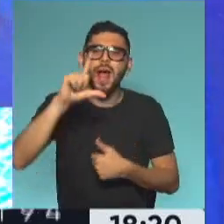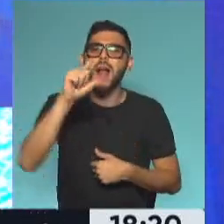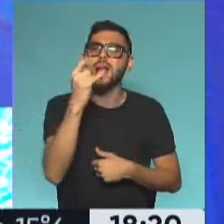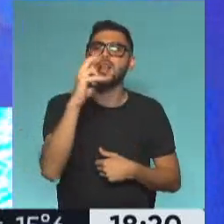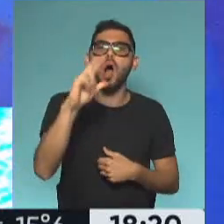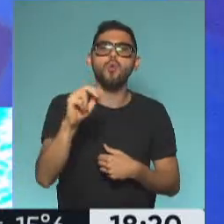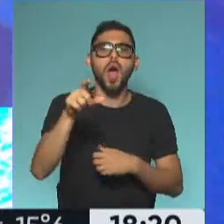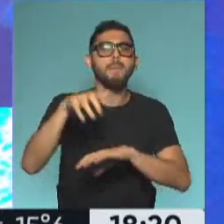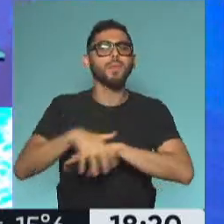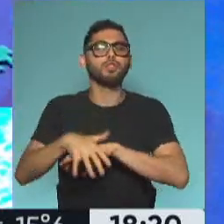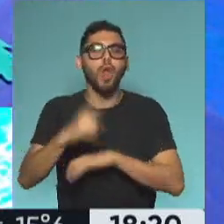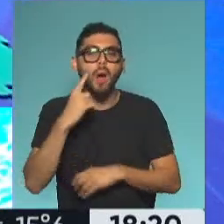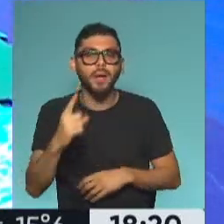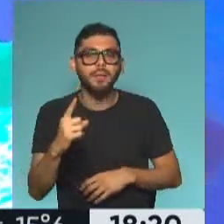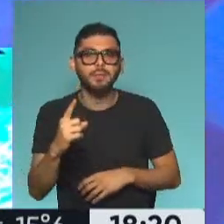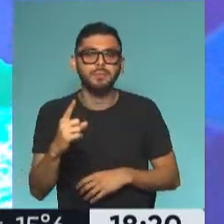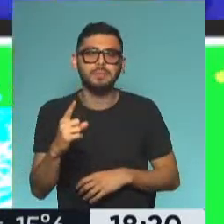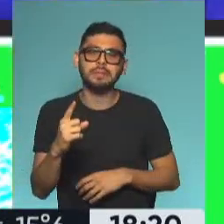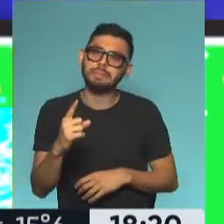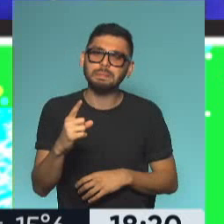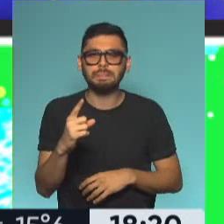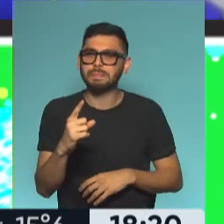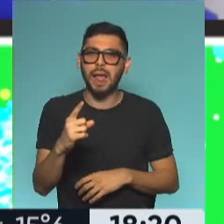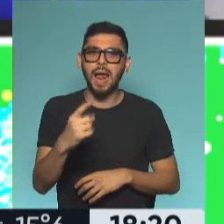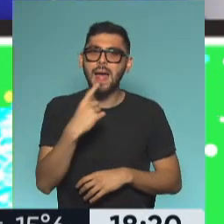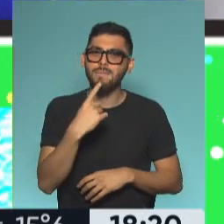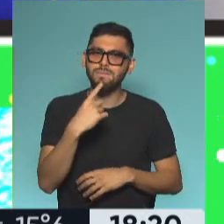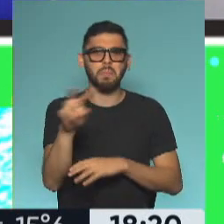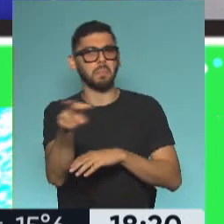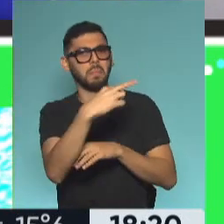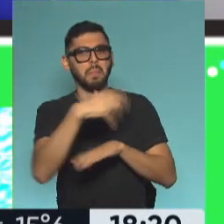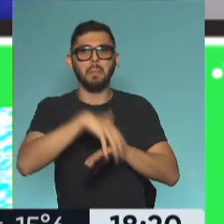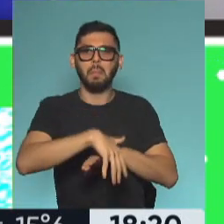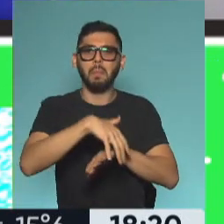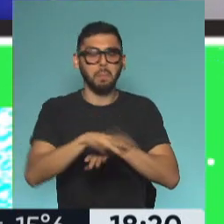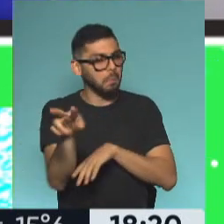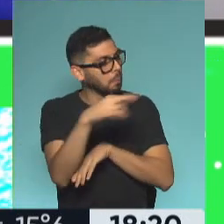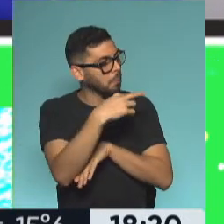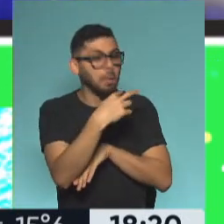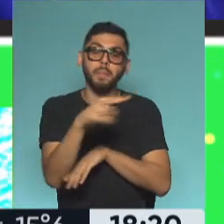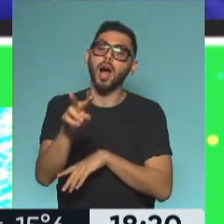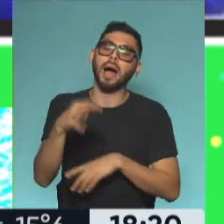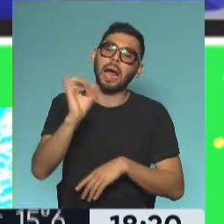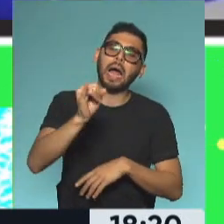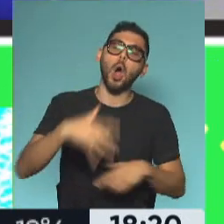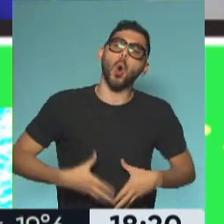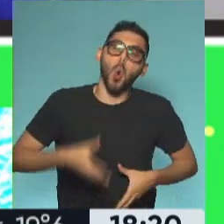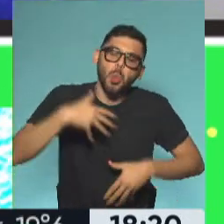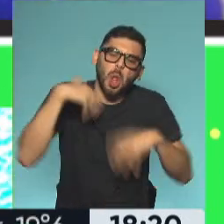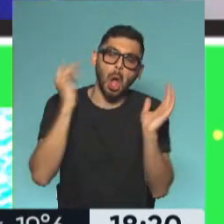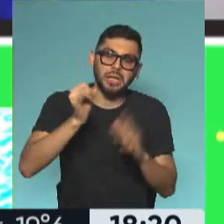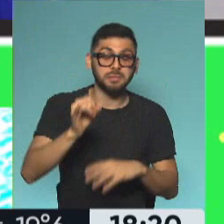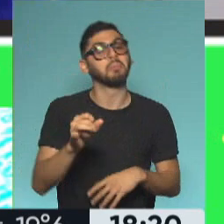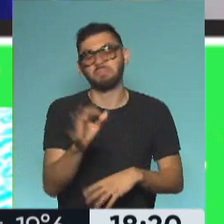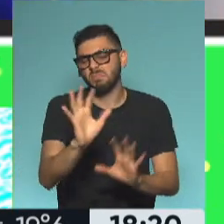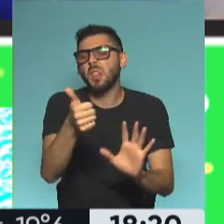Misiones. El útero. Laura estaba mirando para atrás, teniendo las cataratas. Se da vuelta y dice: el útero. Sí, está bien, perfecto,